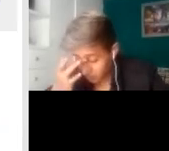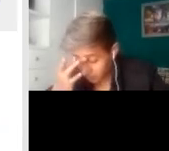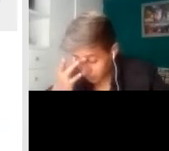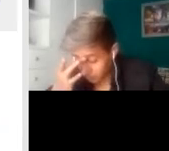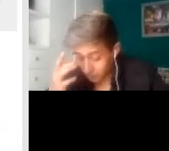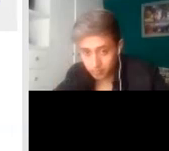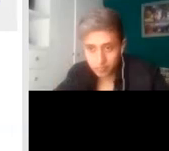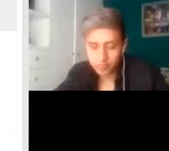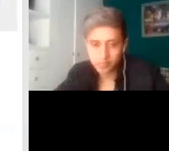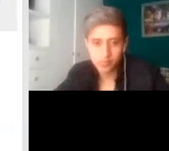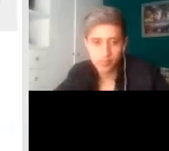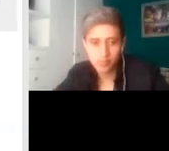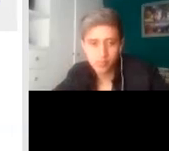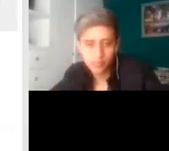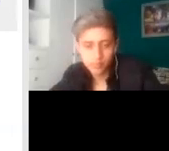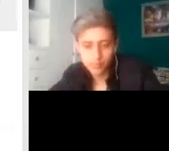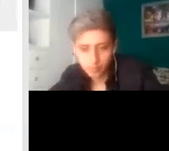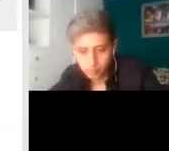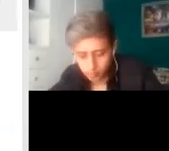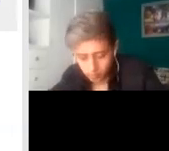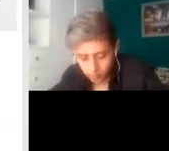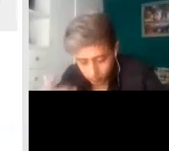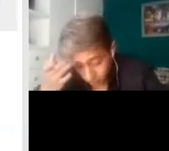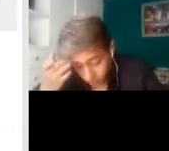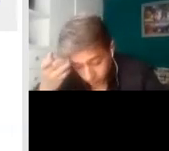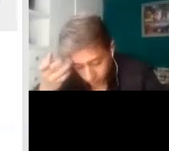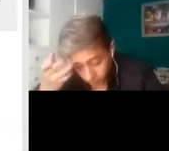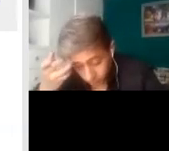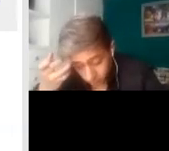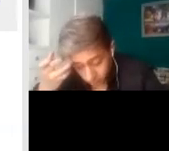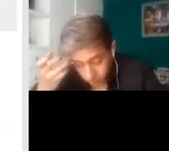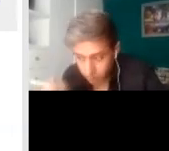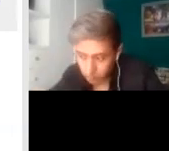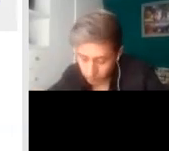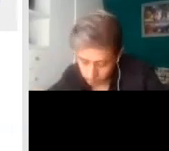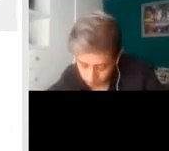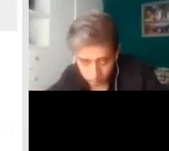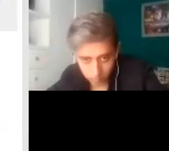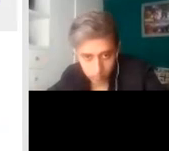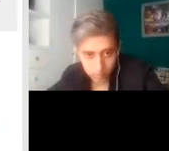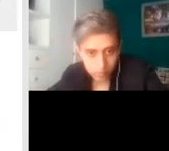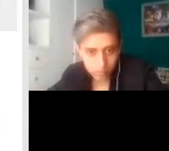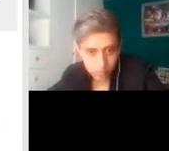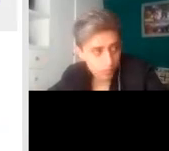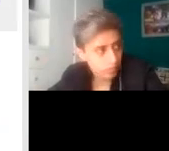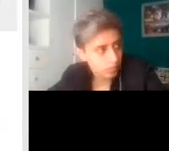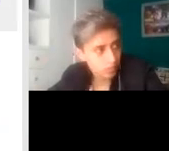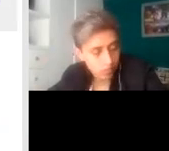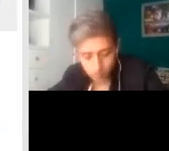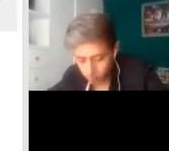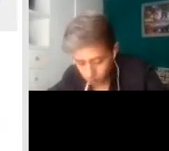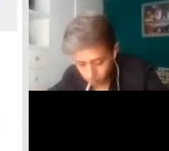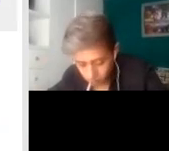levemente. Entonces, otra vez son editores de revistas científicas, van a ser los revisores, van a ser especialistas de investigaciones y